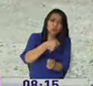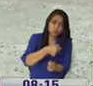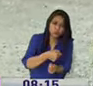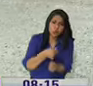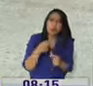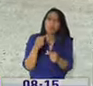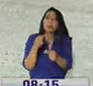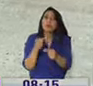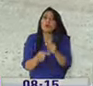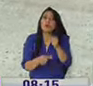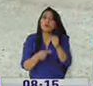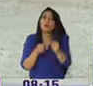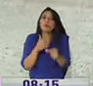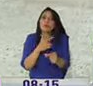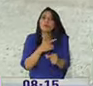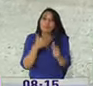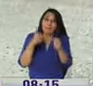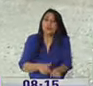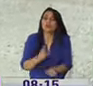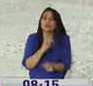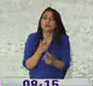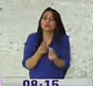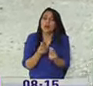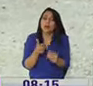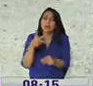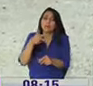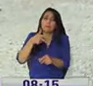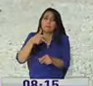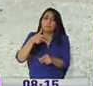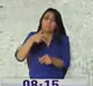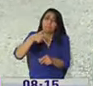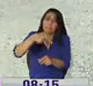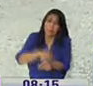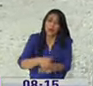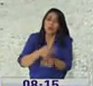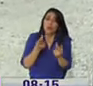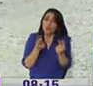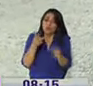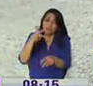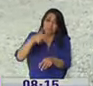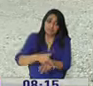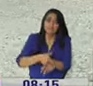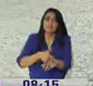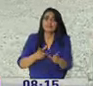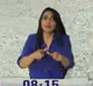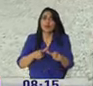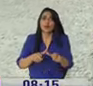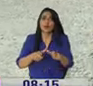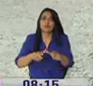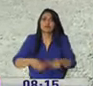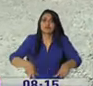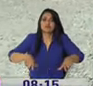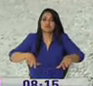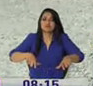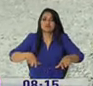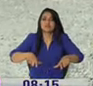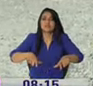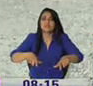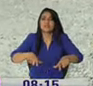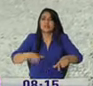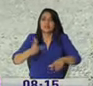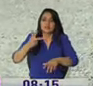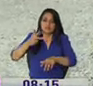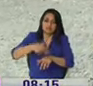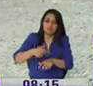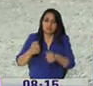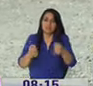ventajosamente no fue a velocidad, sino fue suave, y cuando iba pasando se me fue abajo el piso, o sea, se hundió la tierra y se me cayó la